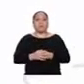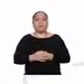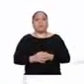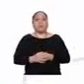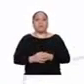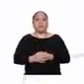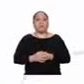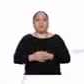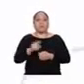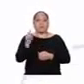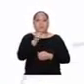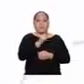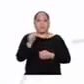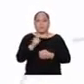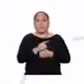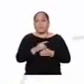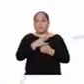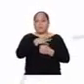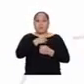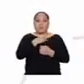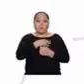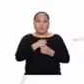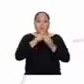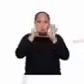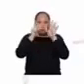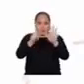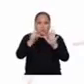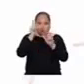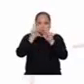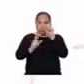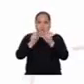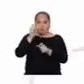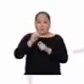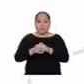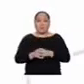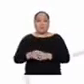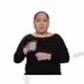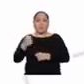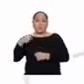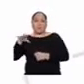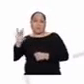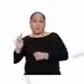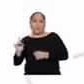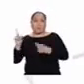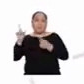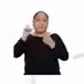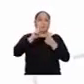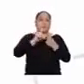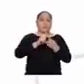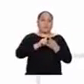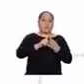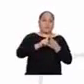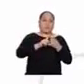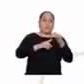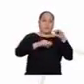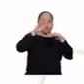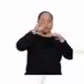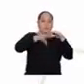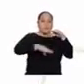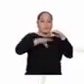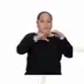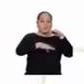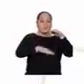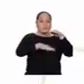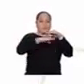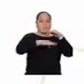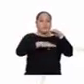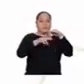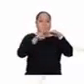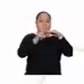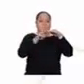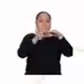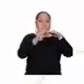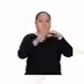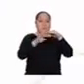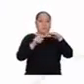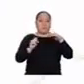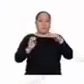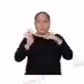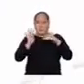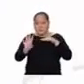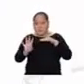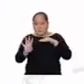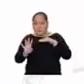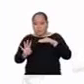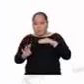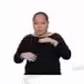En cuanto a las edades, 6 personas tenían de 18 a menos de 24 años, 4